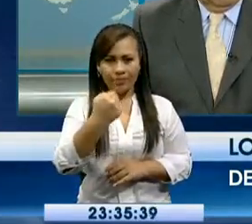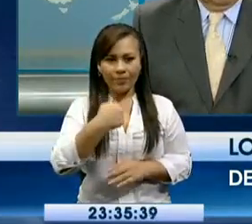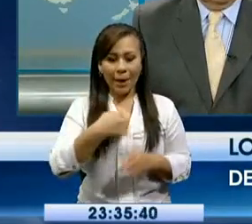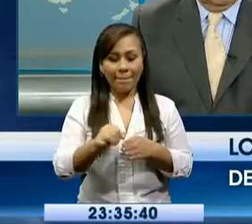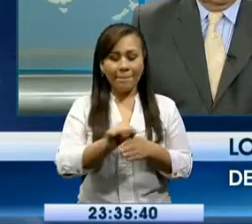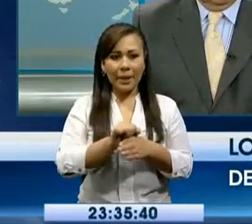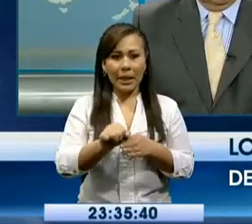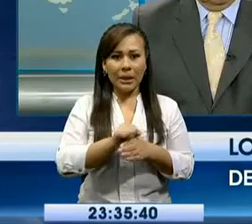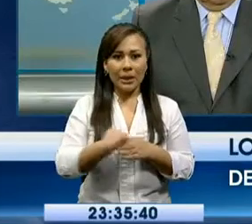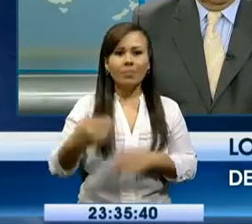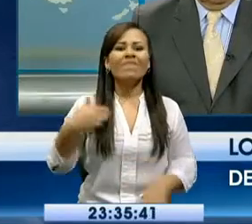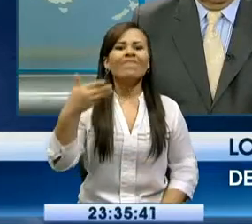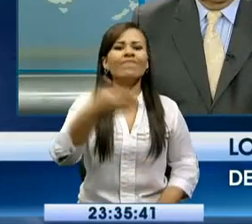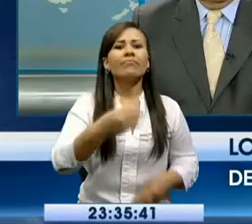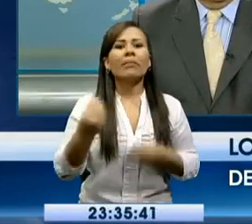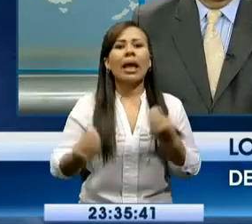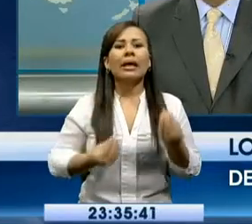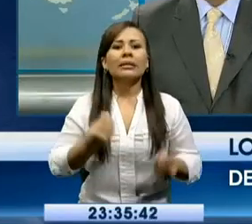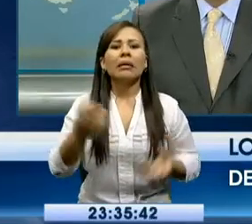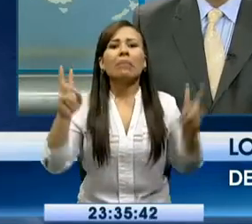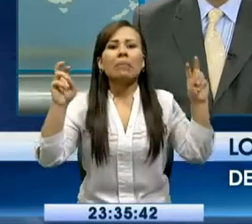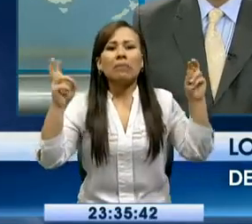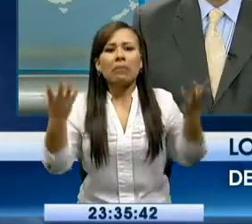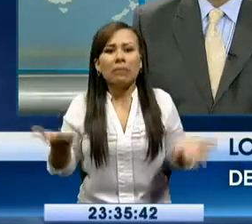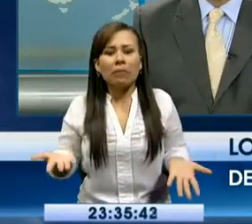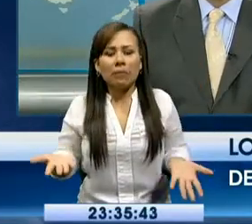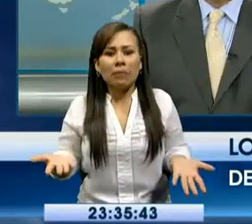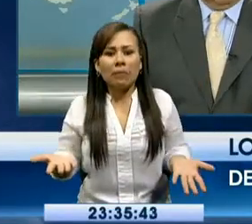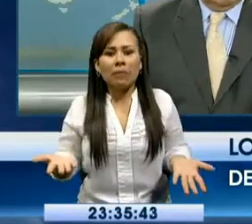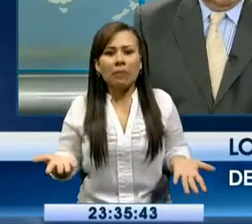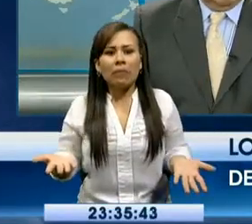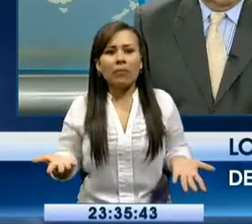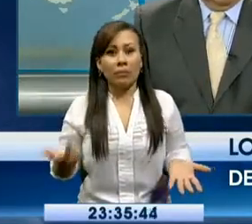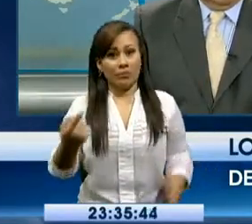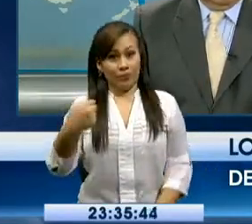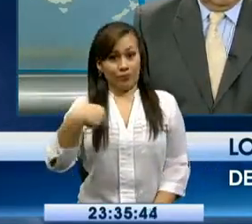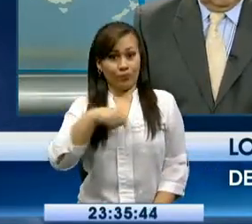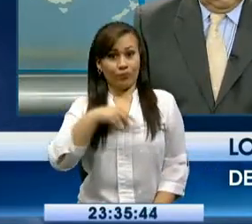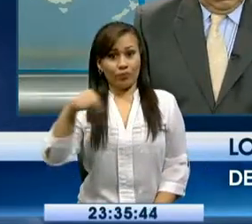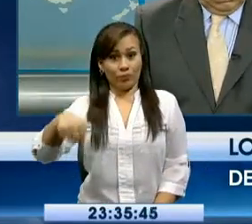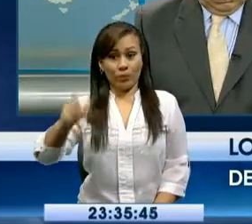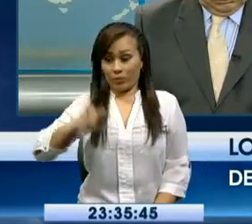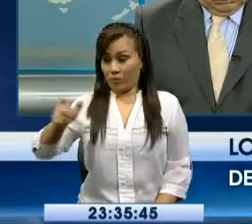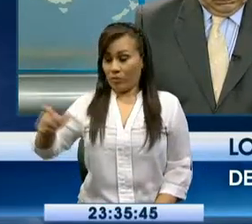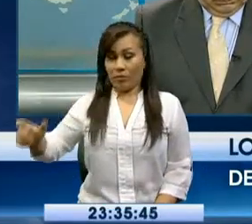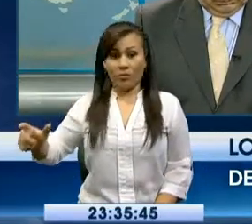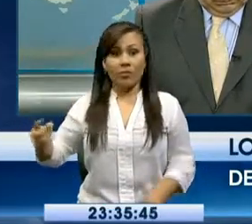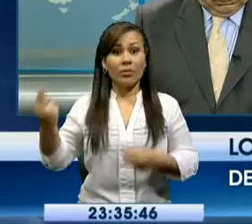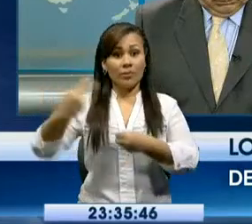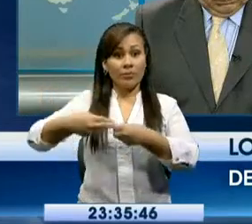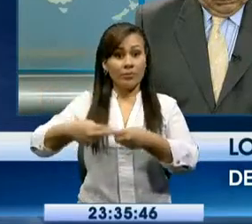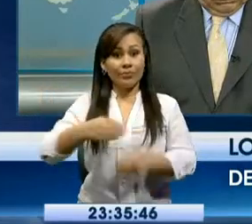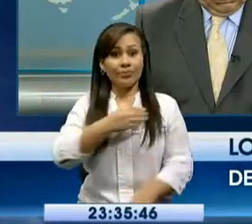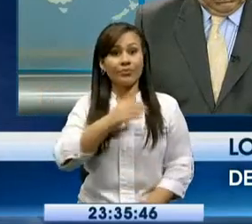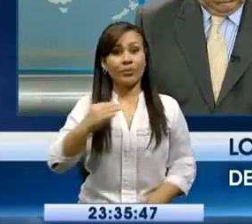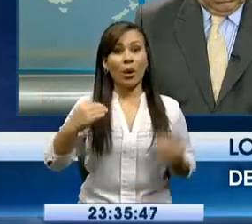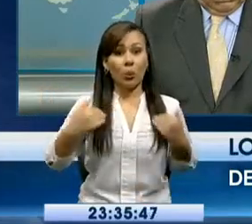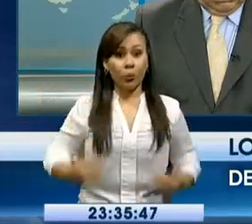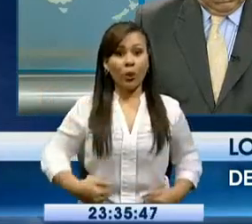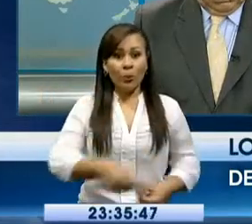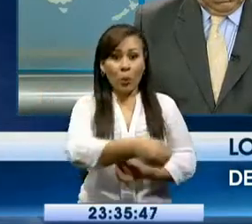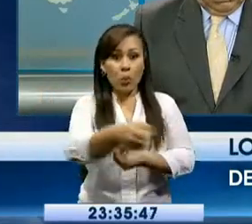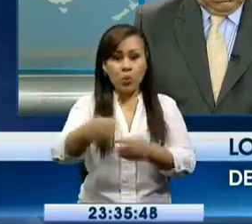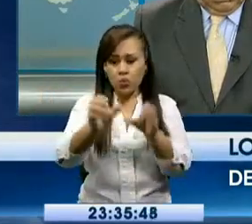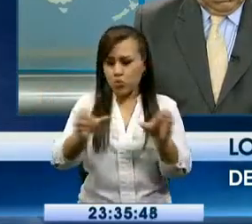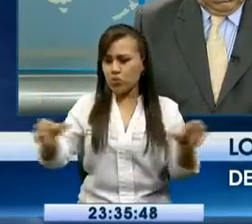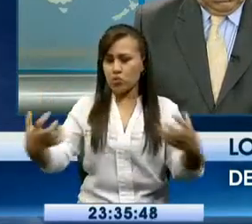entrenamiento. ¿Voy allá a hacer qué? Estamos. Entonces, el personal nuestro, el Benemérito Cuerpo Bomberos de Guayaquil, nosotros tenemos un programa de más